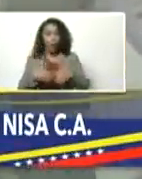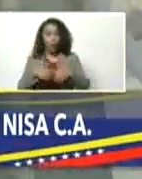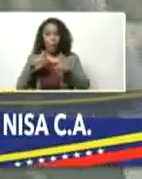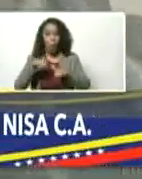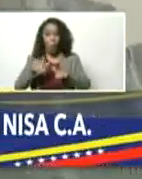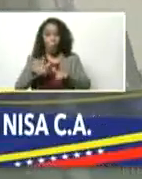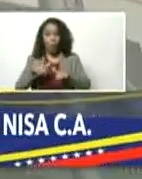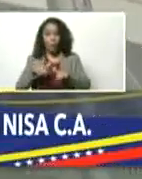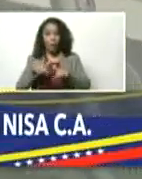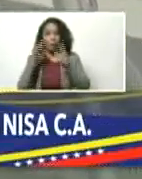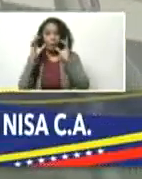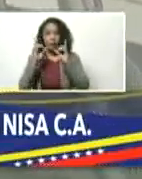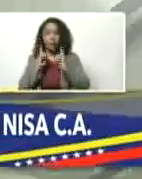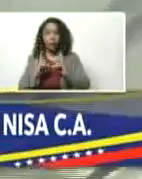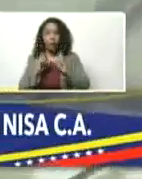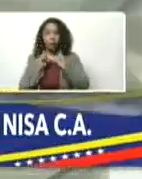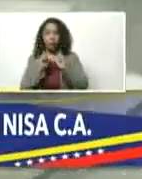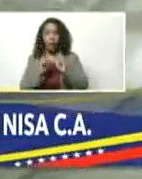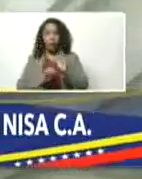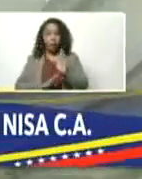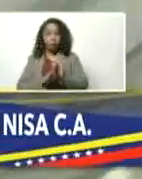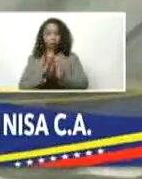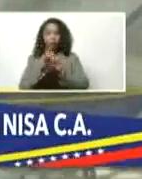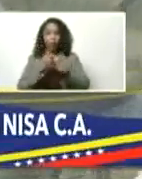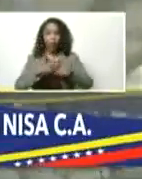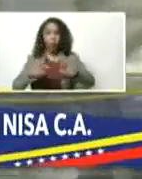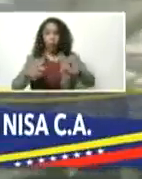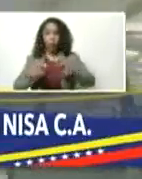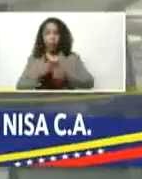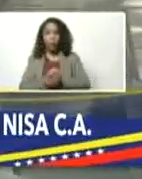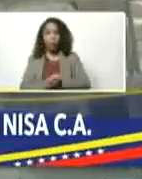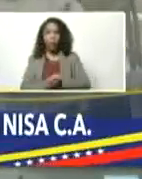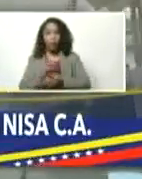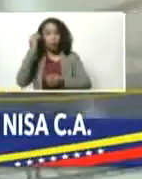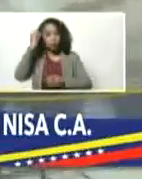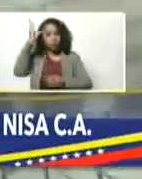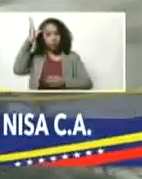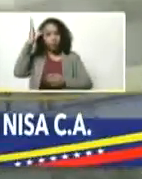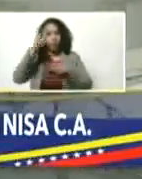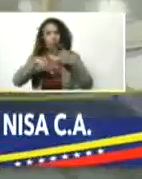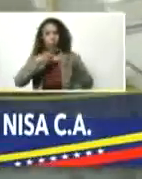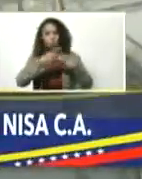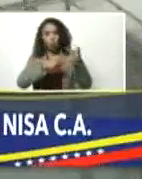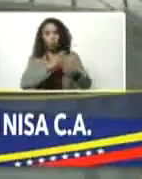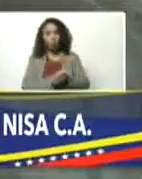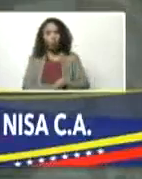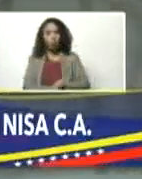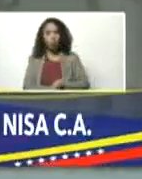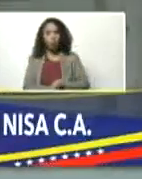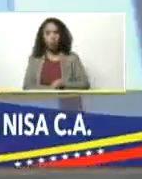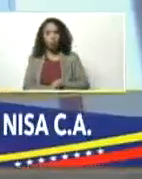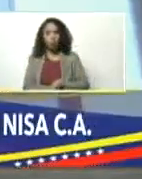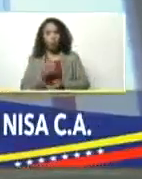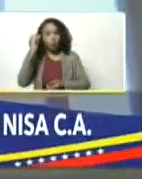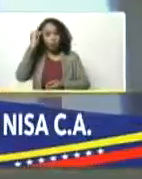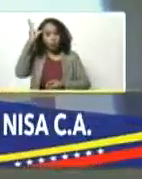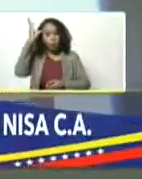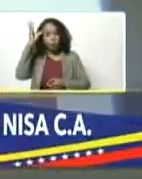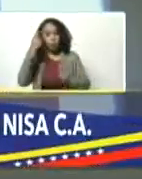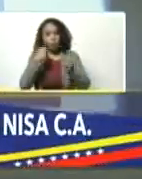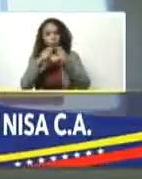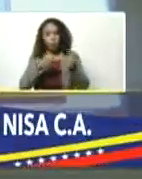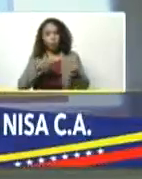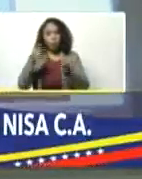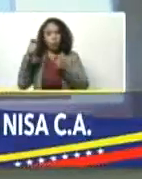hoy decididas a seguir creciendo, a seguir aumentando su capacidad productiva, su capacidad de exportación desde la